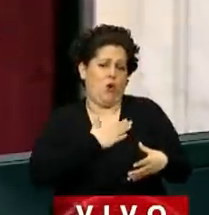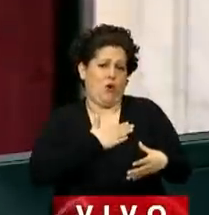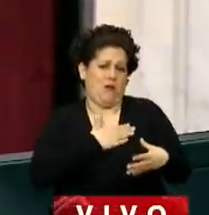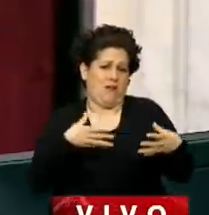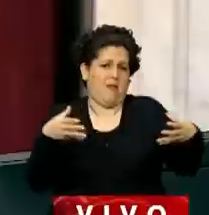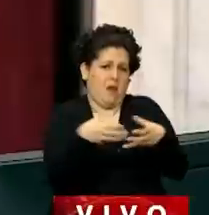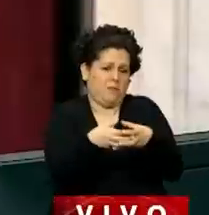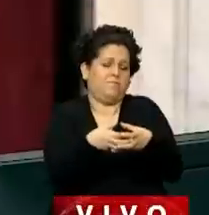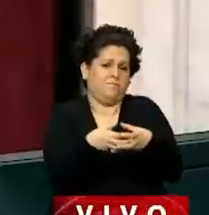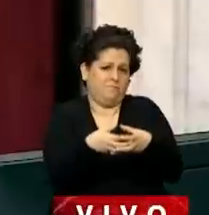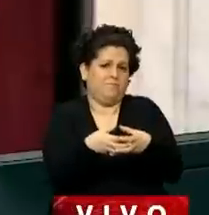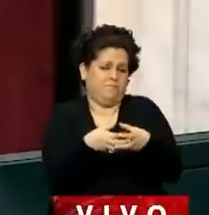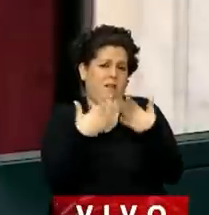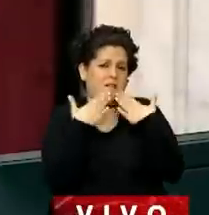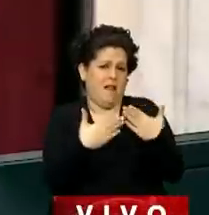por la